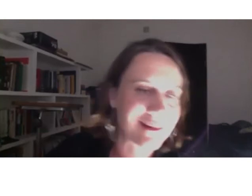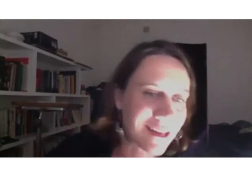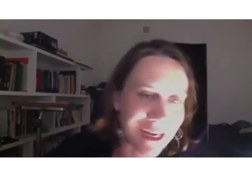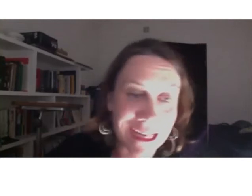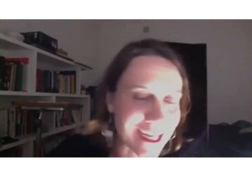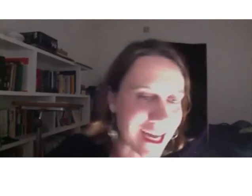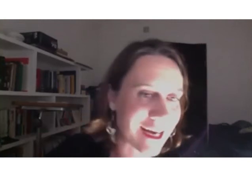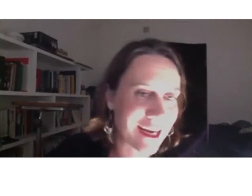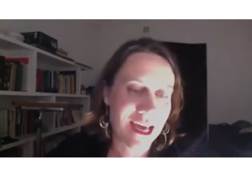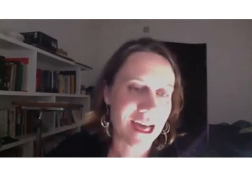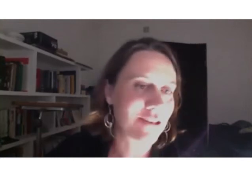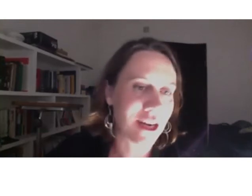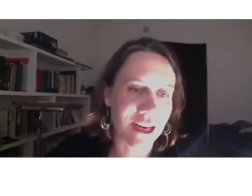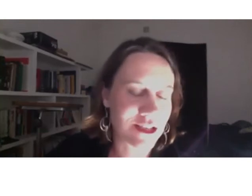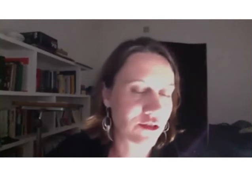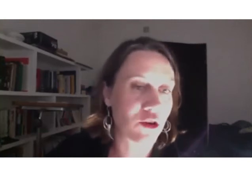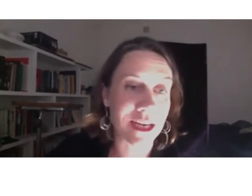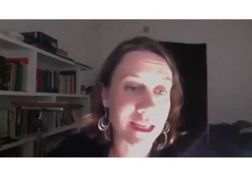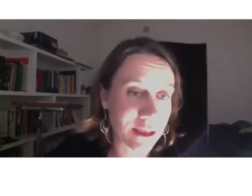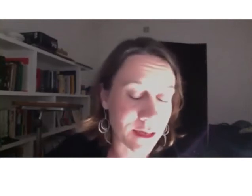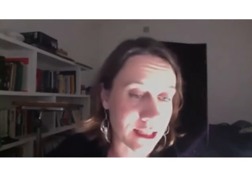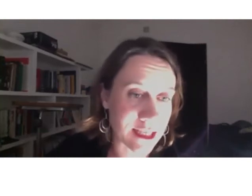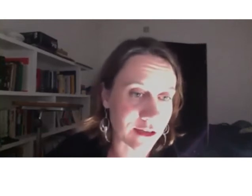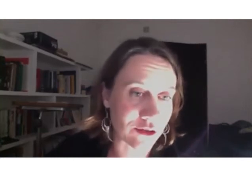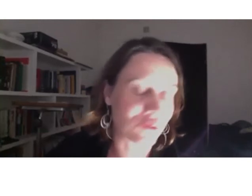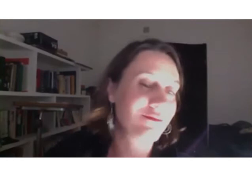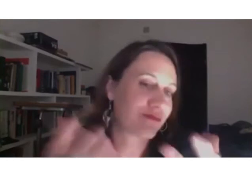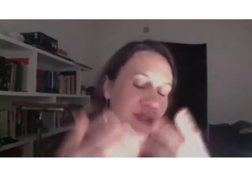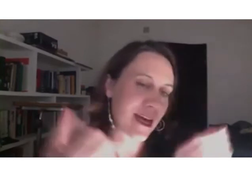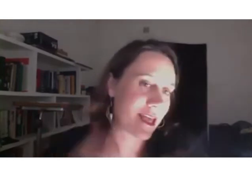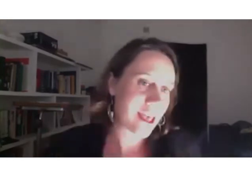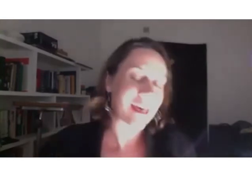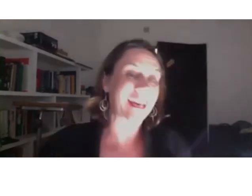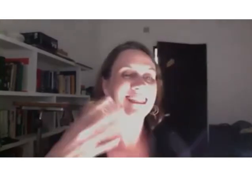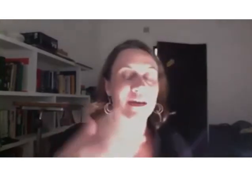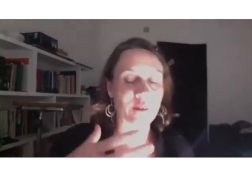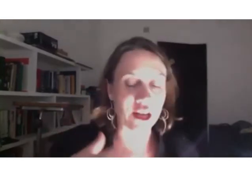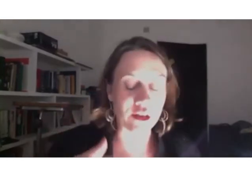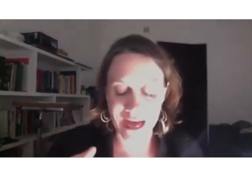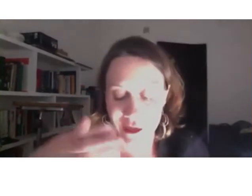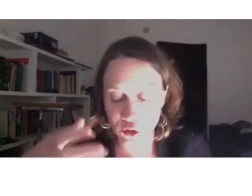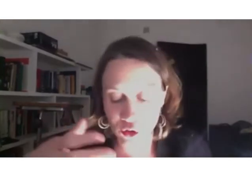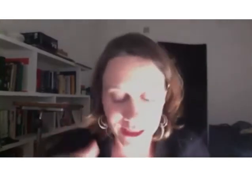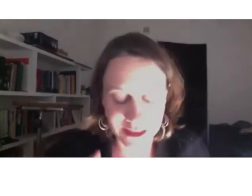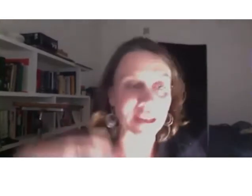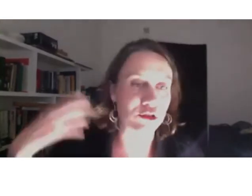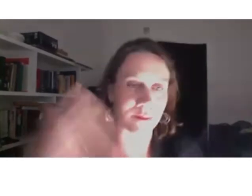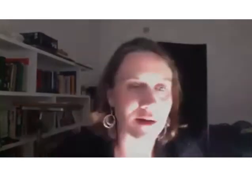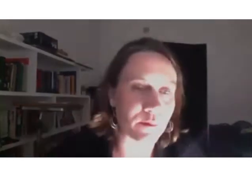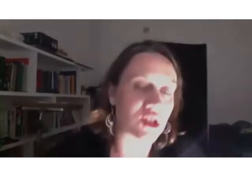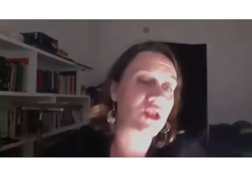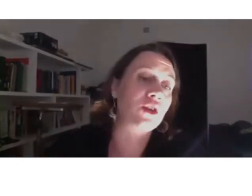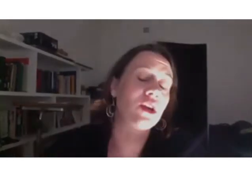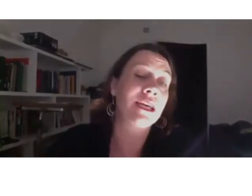cual relatar, hacer una narración colectiva de cierto, o sea, relatar algo colectivamente, tomar